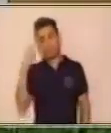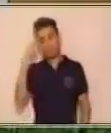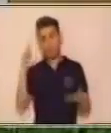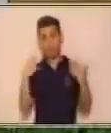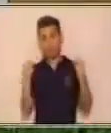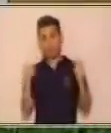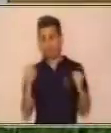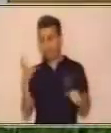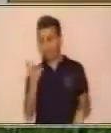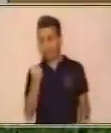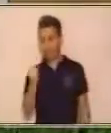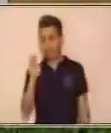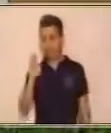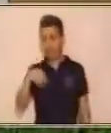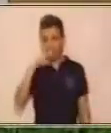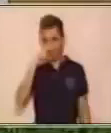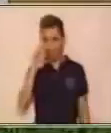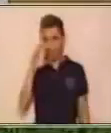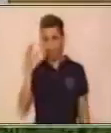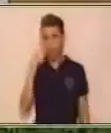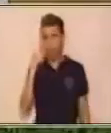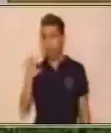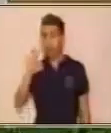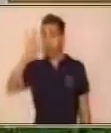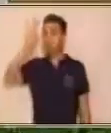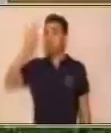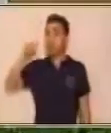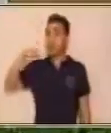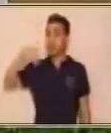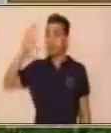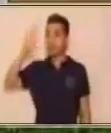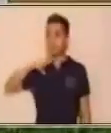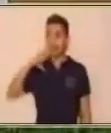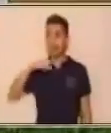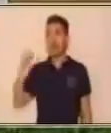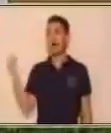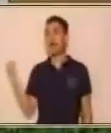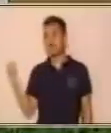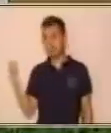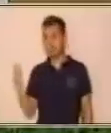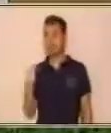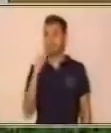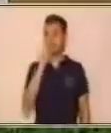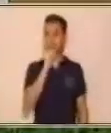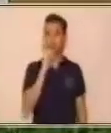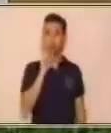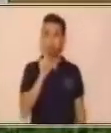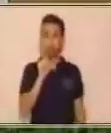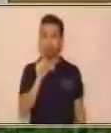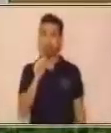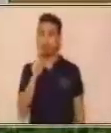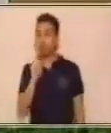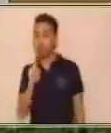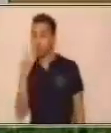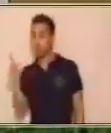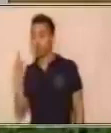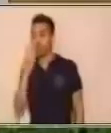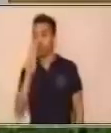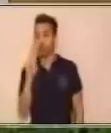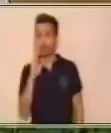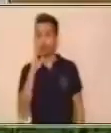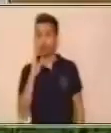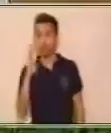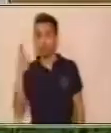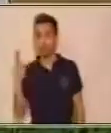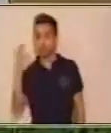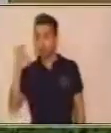posición. Debo de elegir el que tiene más. Entonces voy a multiplicar por la unidad seguida de ceros, pero son 2 posiciones las